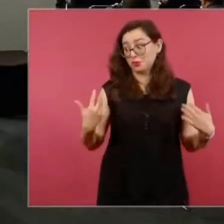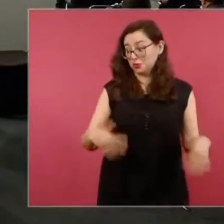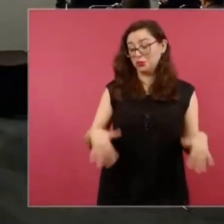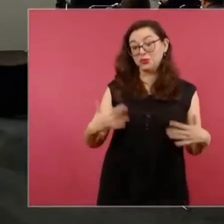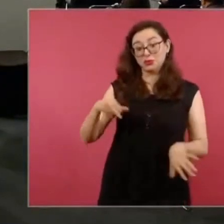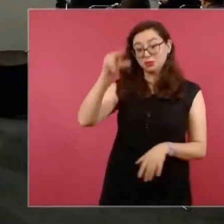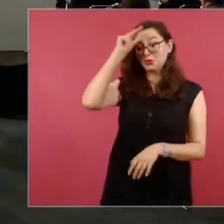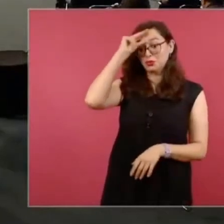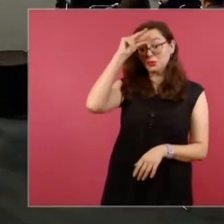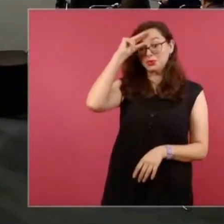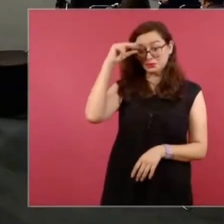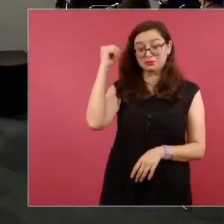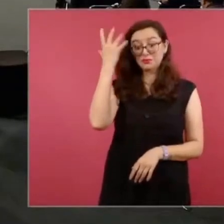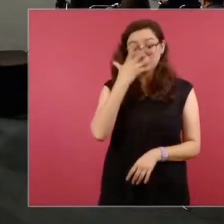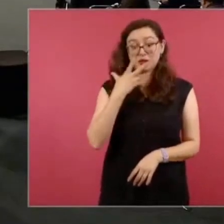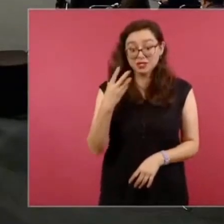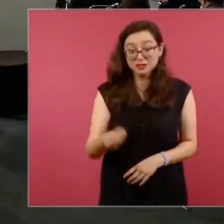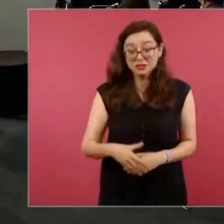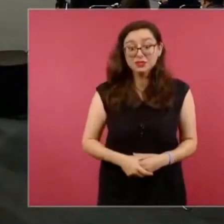el nivel